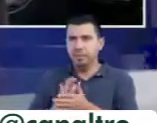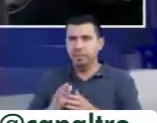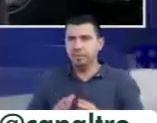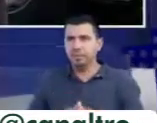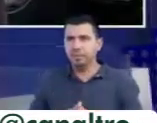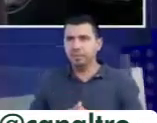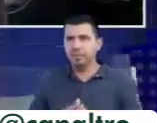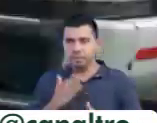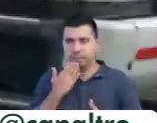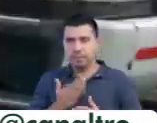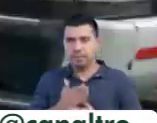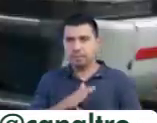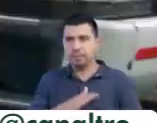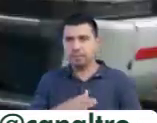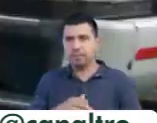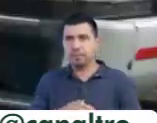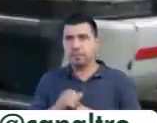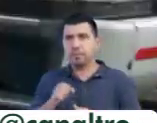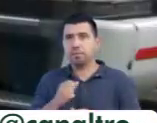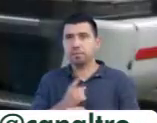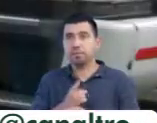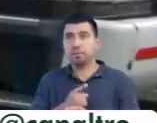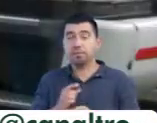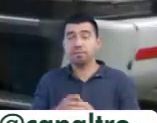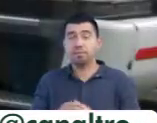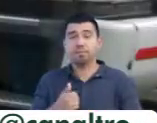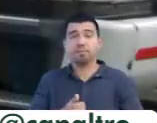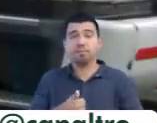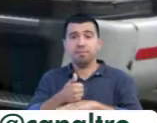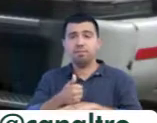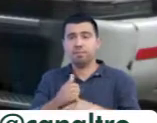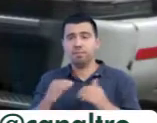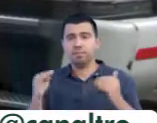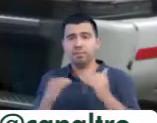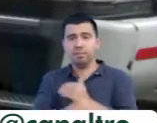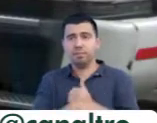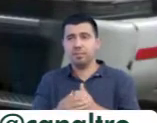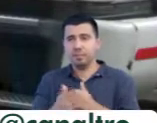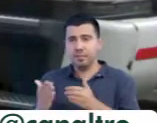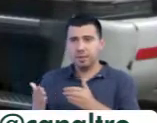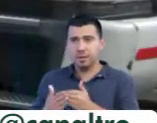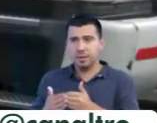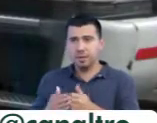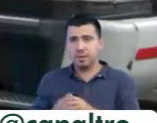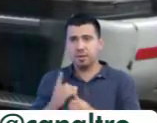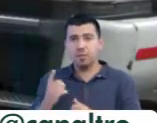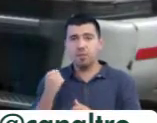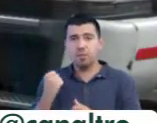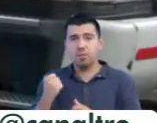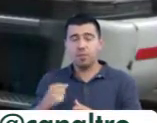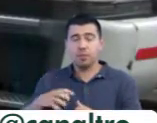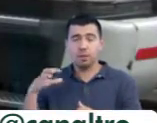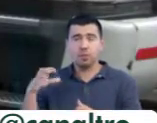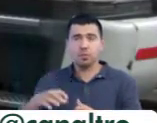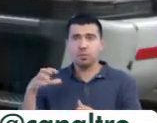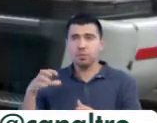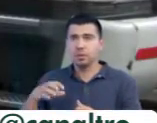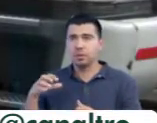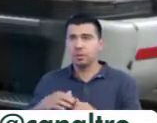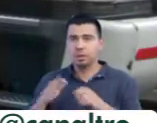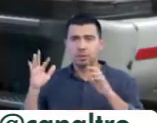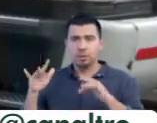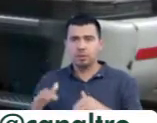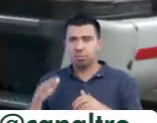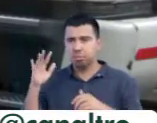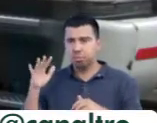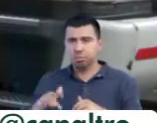Hola Lizeth, buenas tardes. Le comento que las autoridades viales nos han reportado que a pesar de las fuertes lluvias del invierno, que ha sido muy fuerte en las últimas